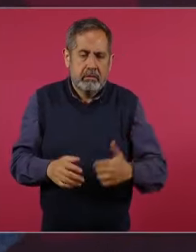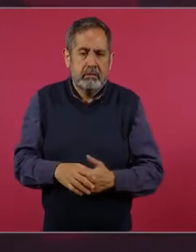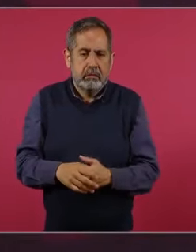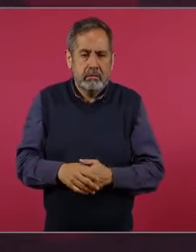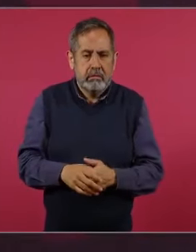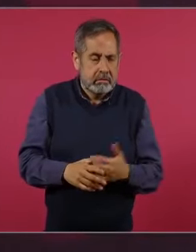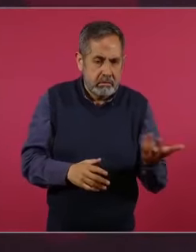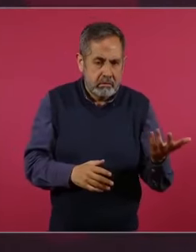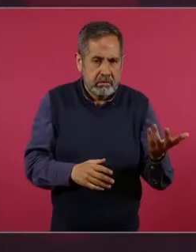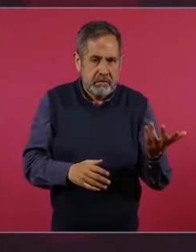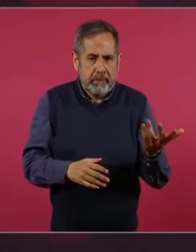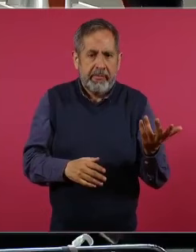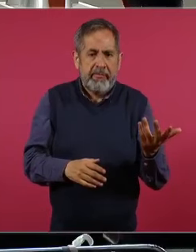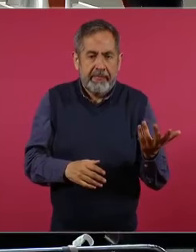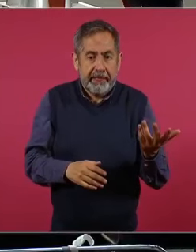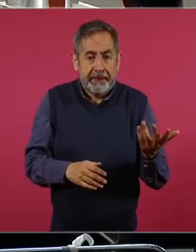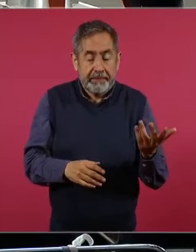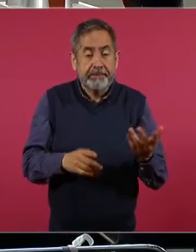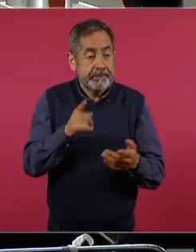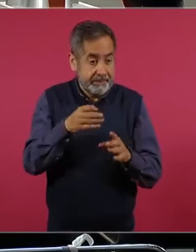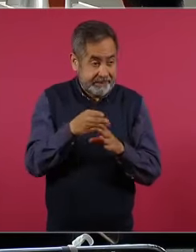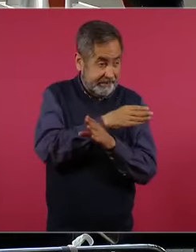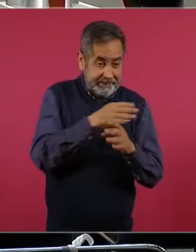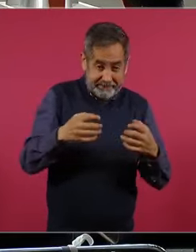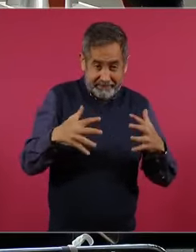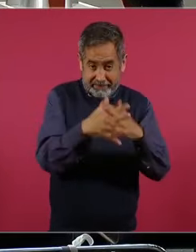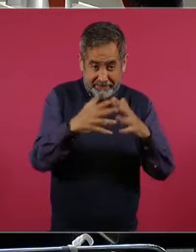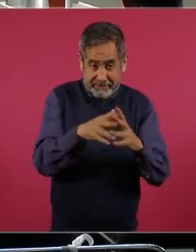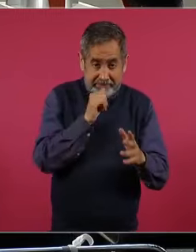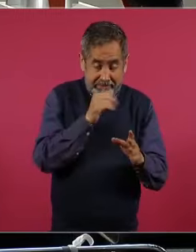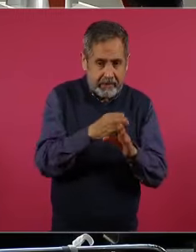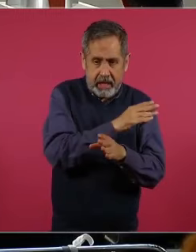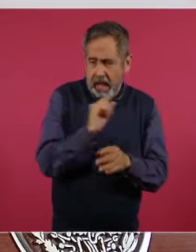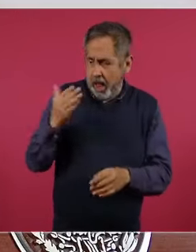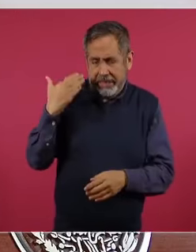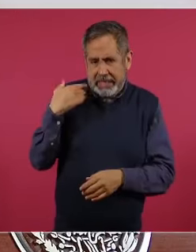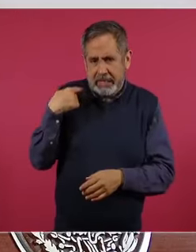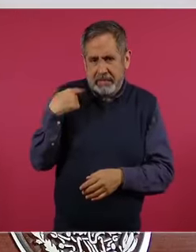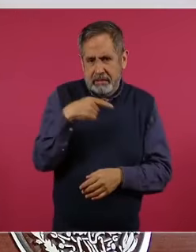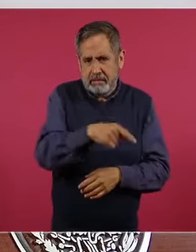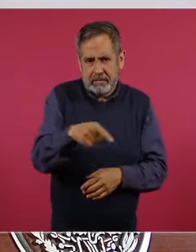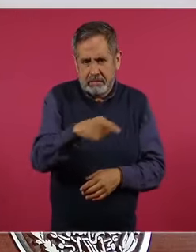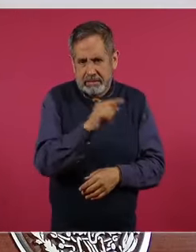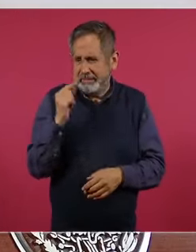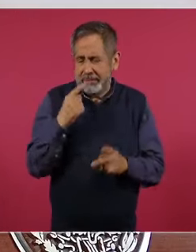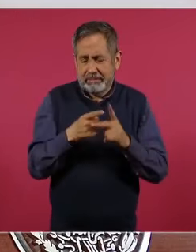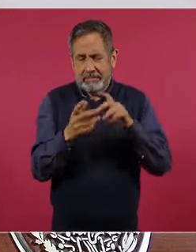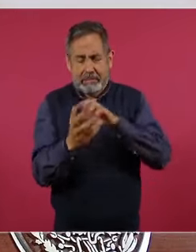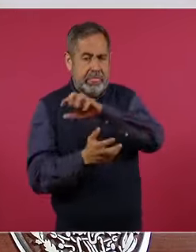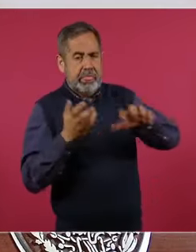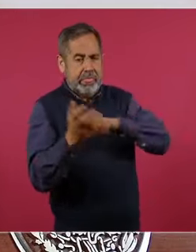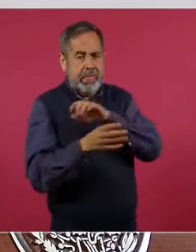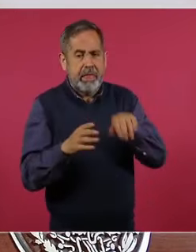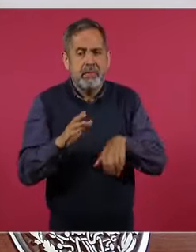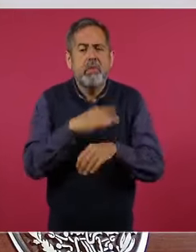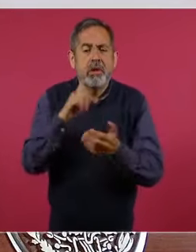Y hasta antes de esto, porque esto se desajusta a